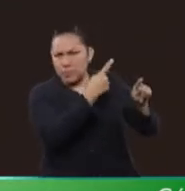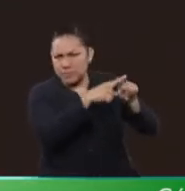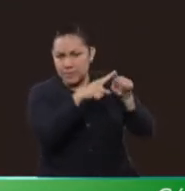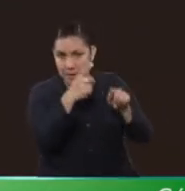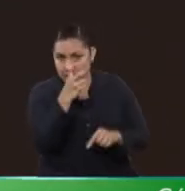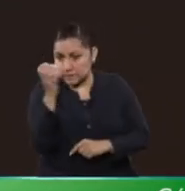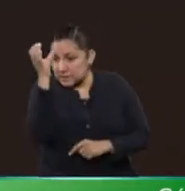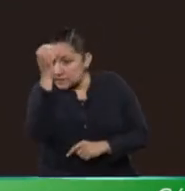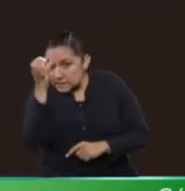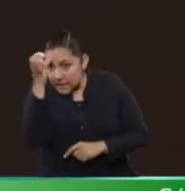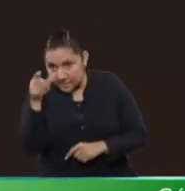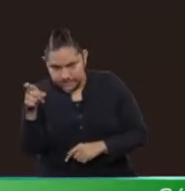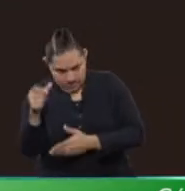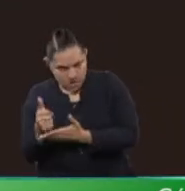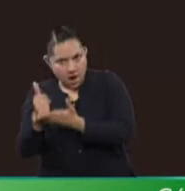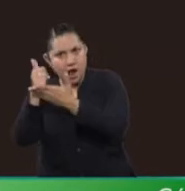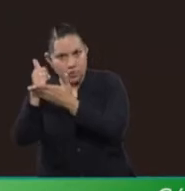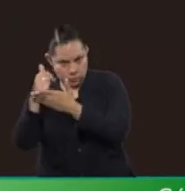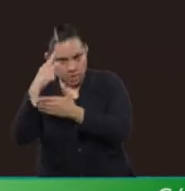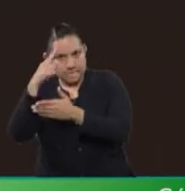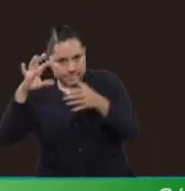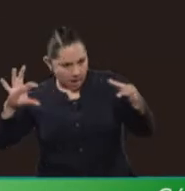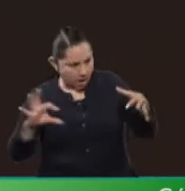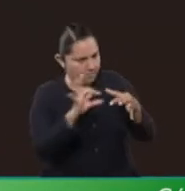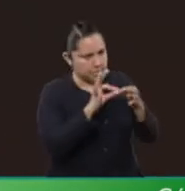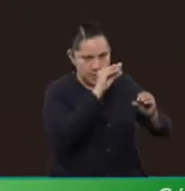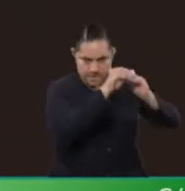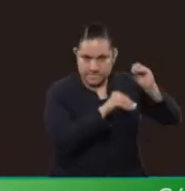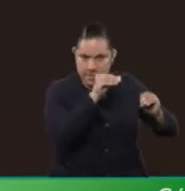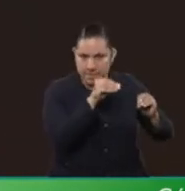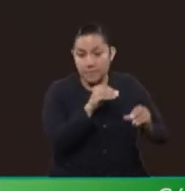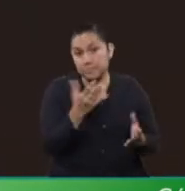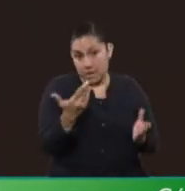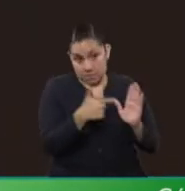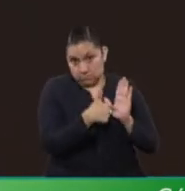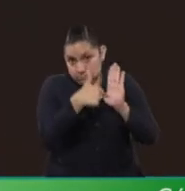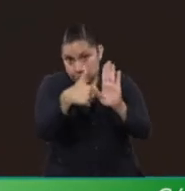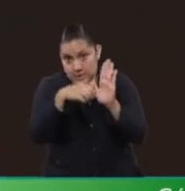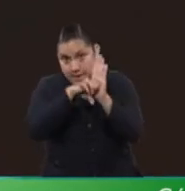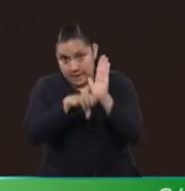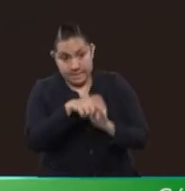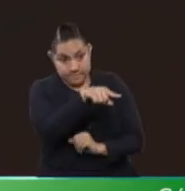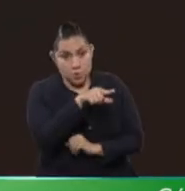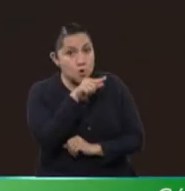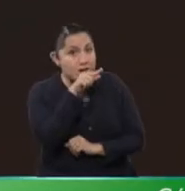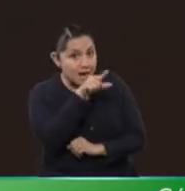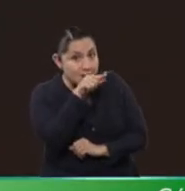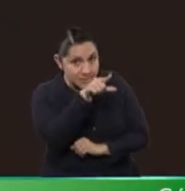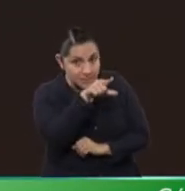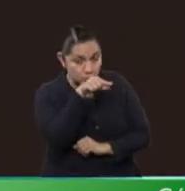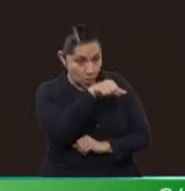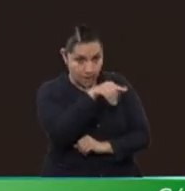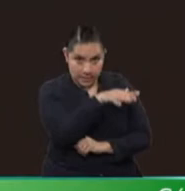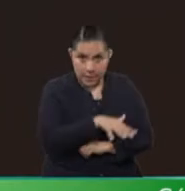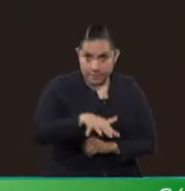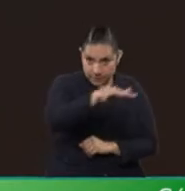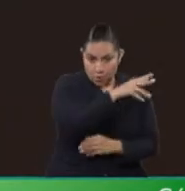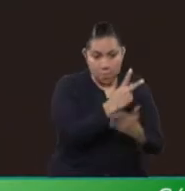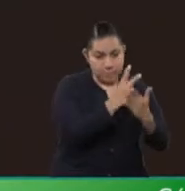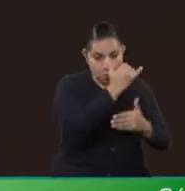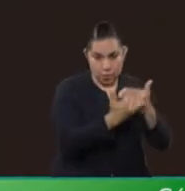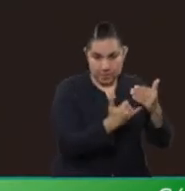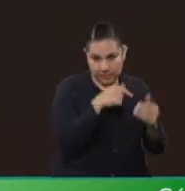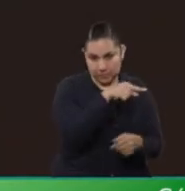política y el caso de Jalisco yo creo que vale la pena resaltarlo con proyectos políticos encabezados por Enrique